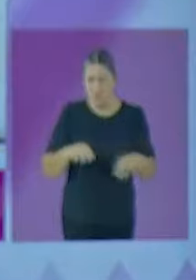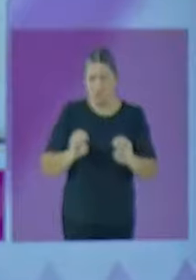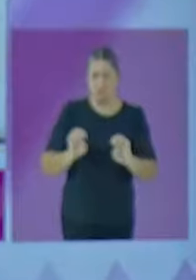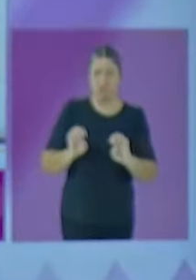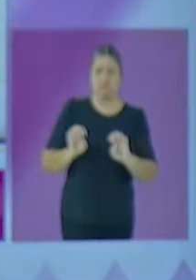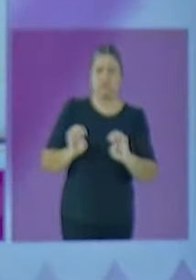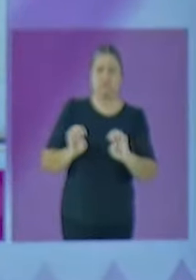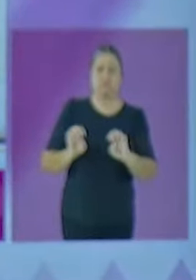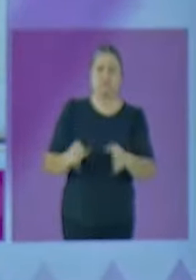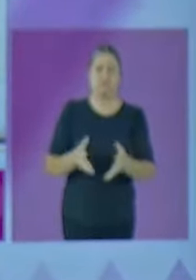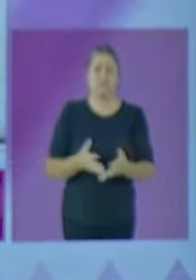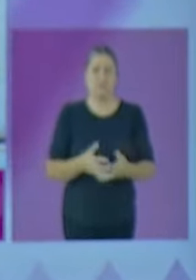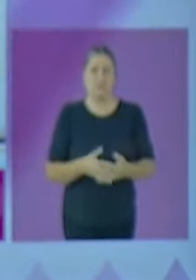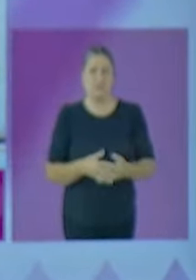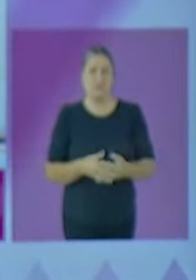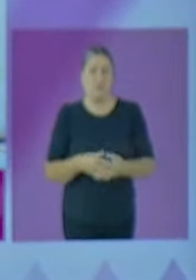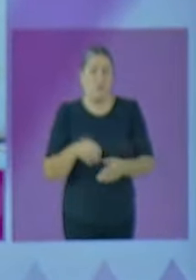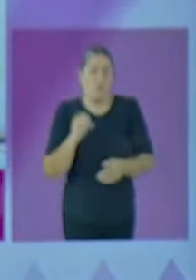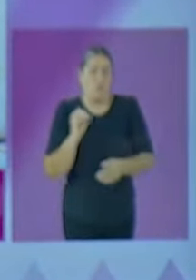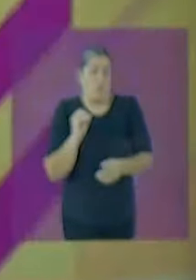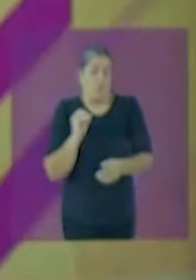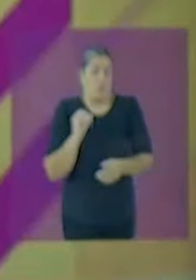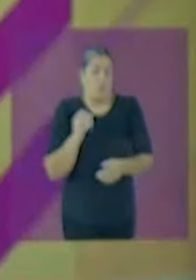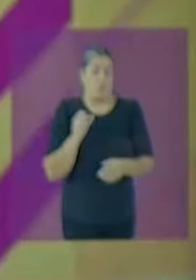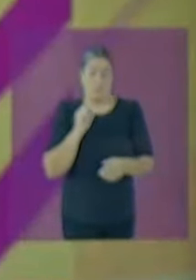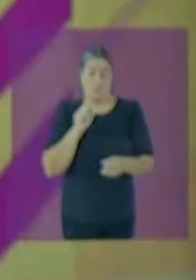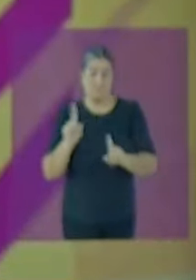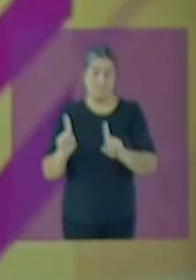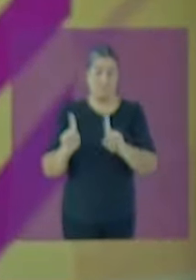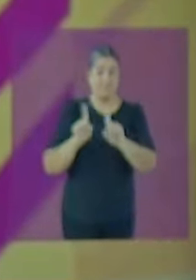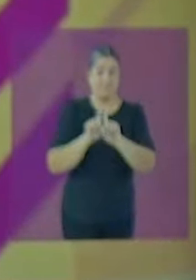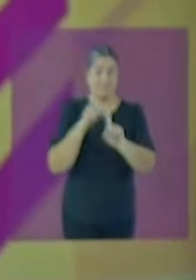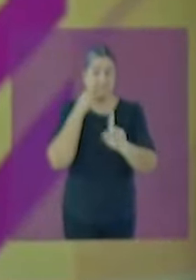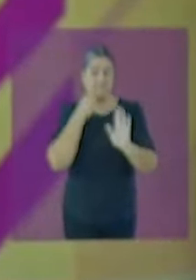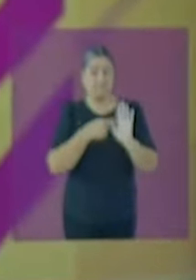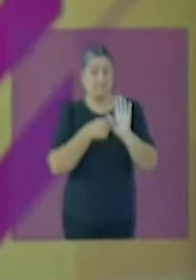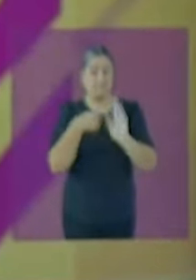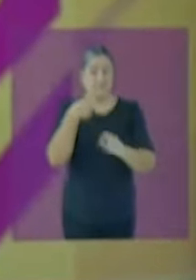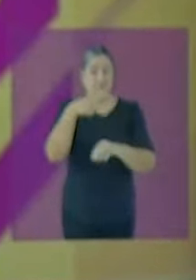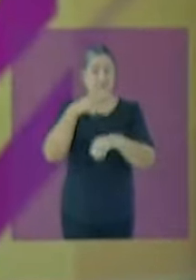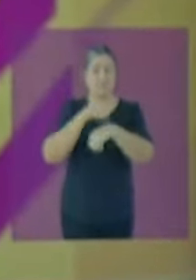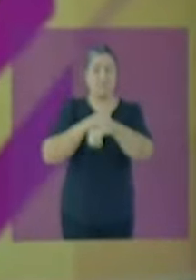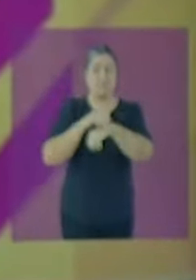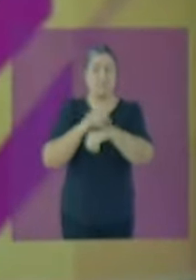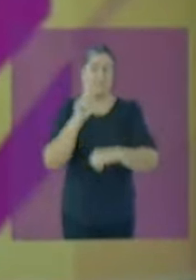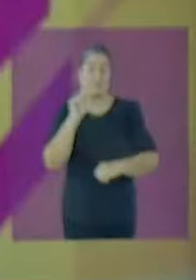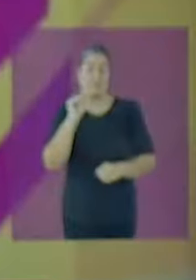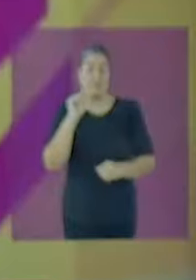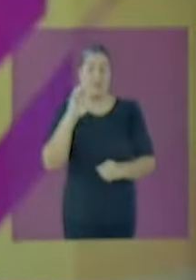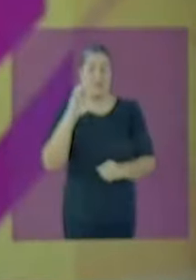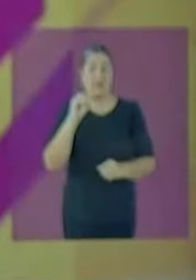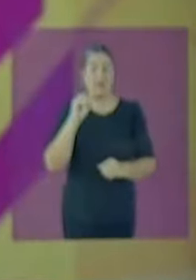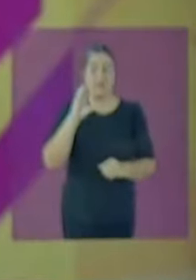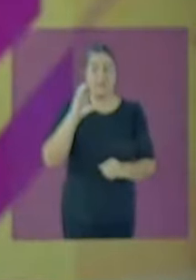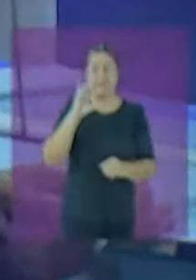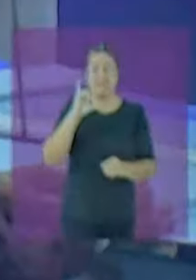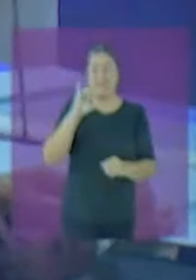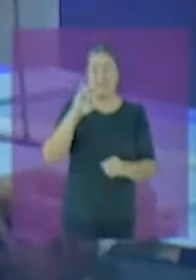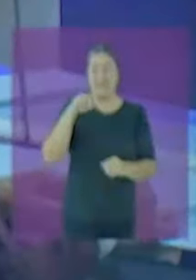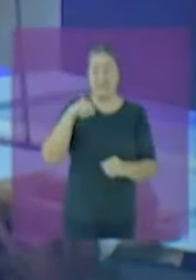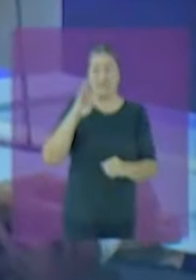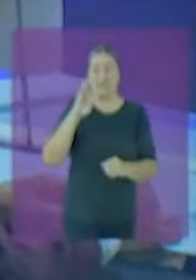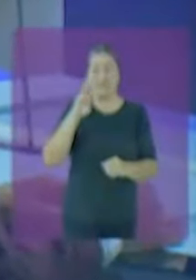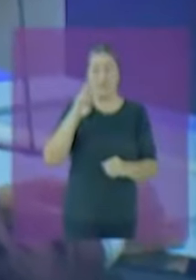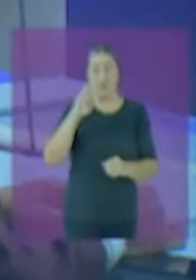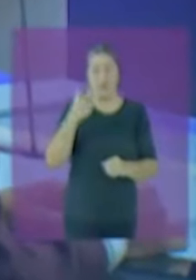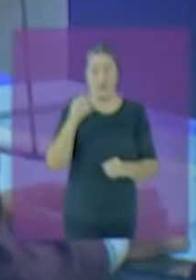acto de corrupción? Y aquí uno de los temas de su propuesta que más me gustó es precisamente cómo diseñar mejores mecanismos de